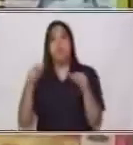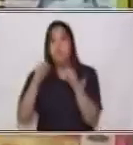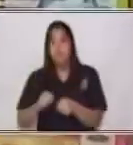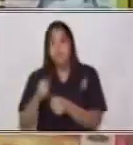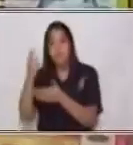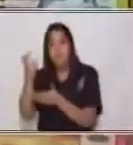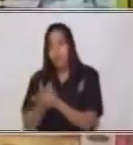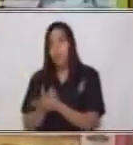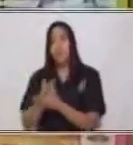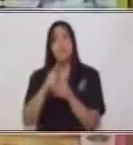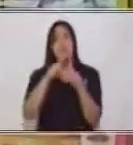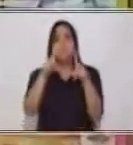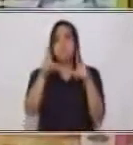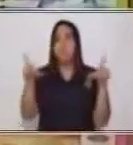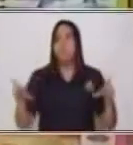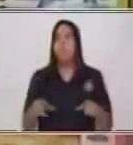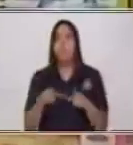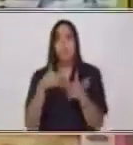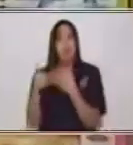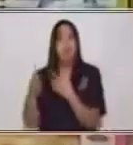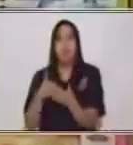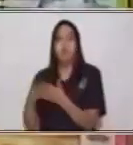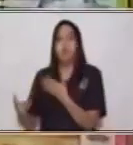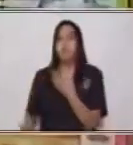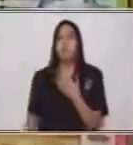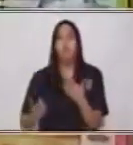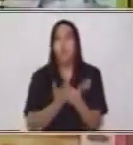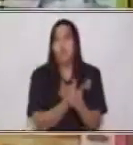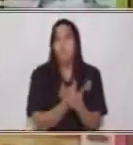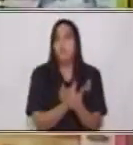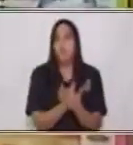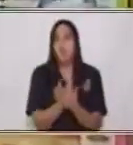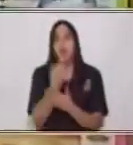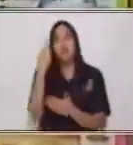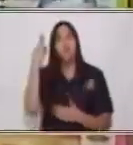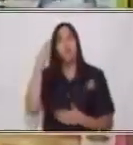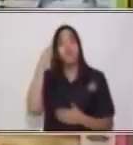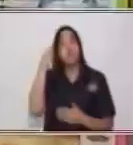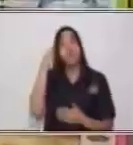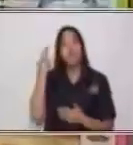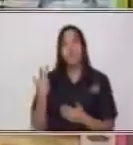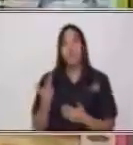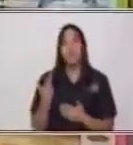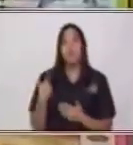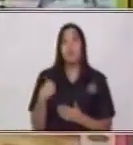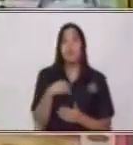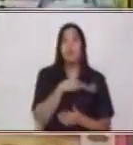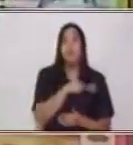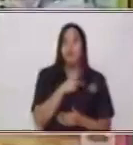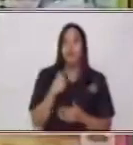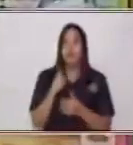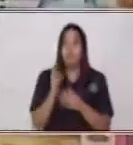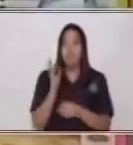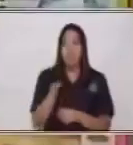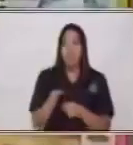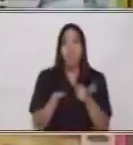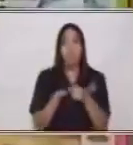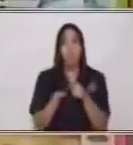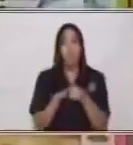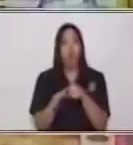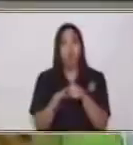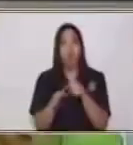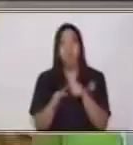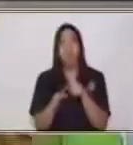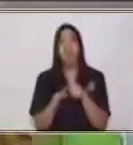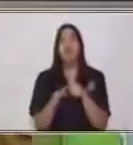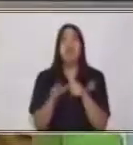en cualquier lugar que querramos hacer una compra. Ya que recordamos nuestras monedas y